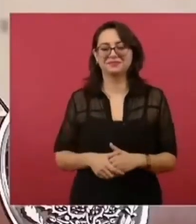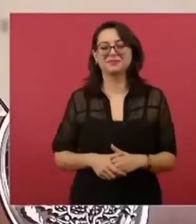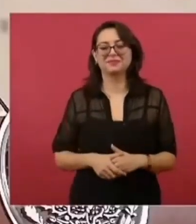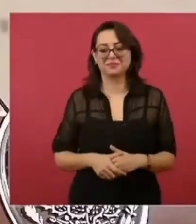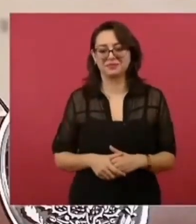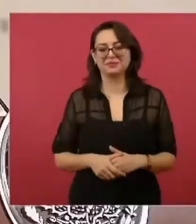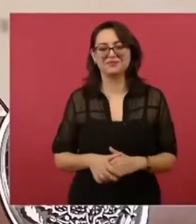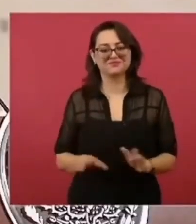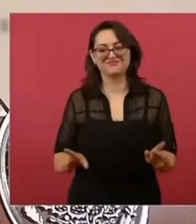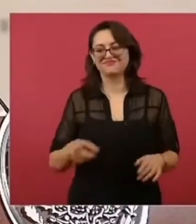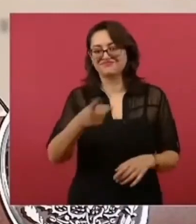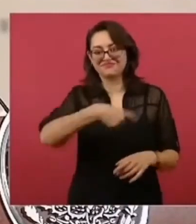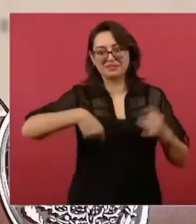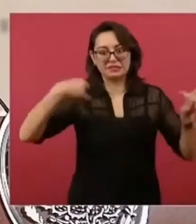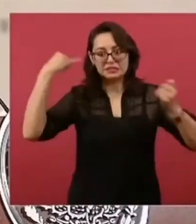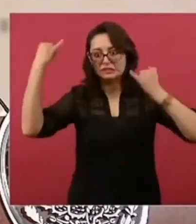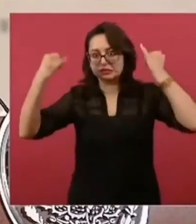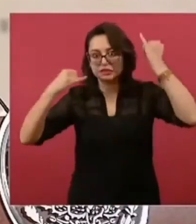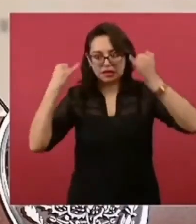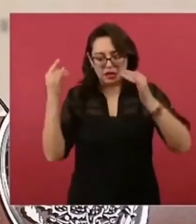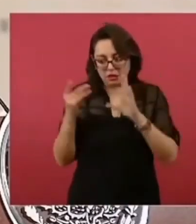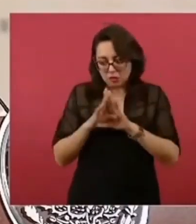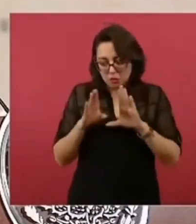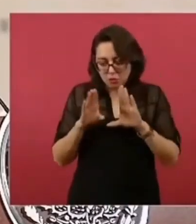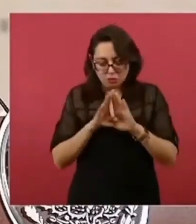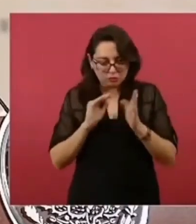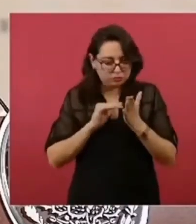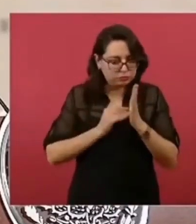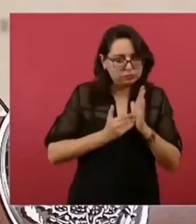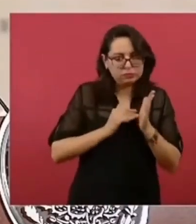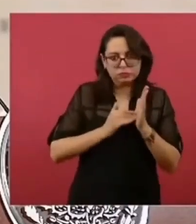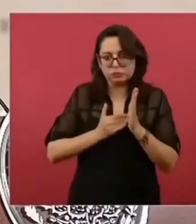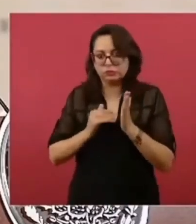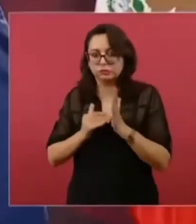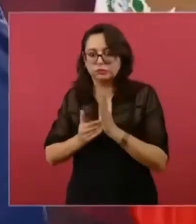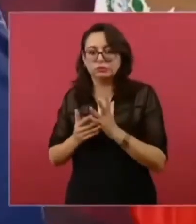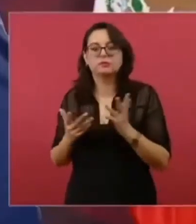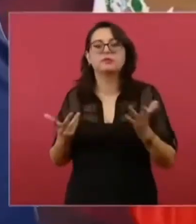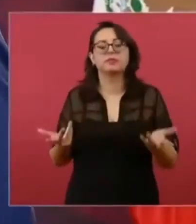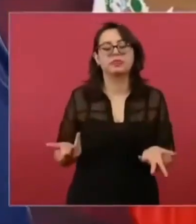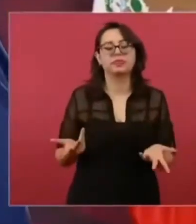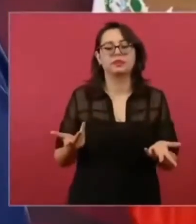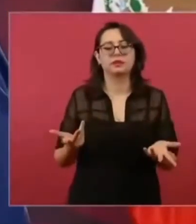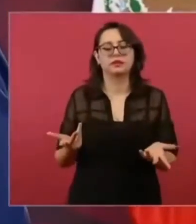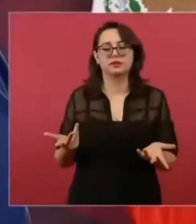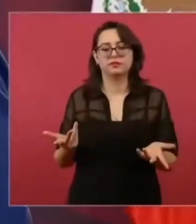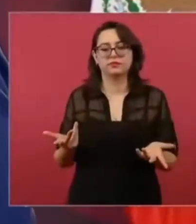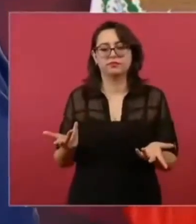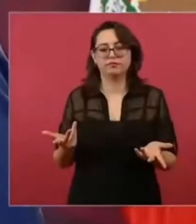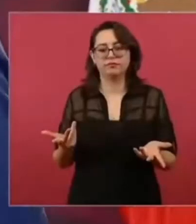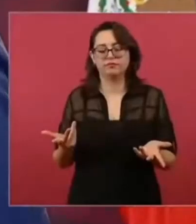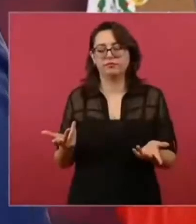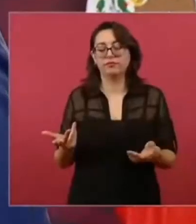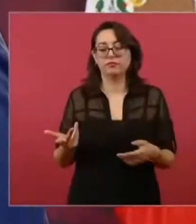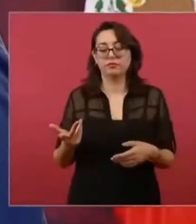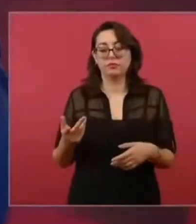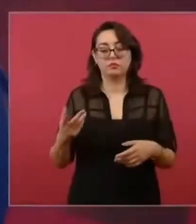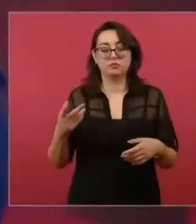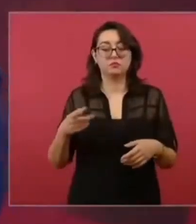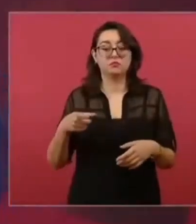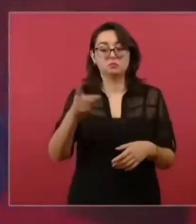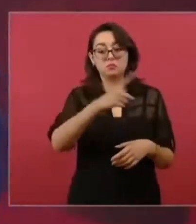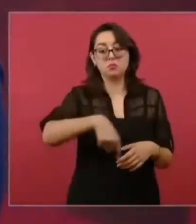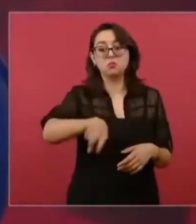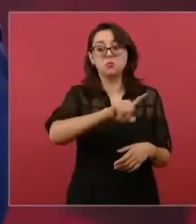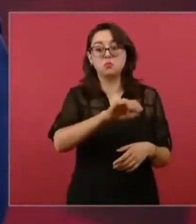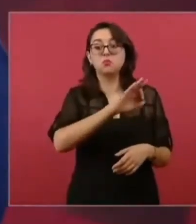va a pasar nada, que no hay fallecidos. ¿Usted le cree? A